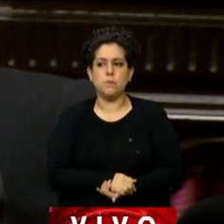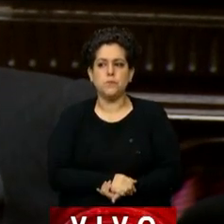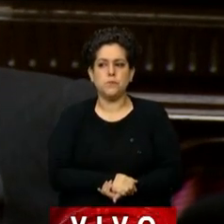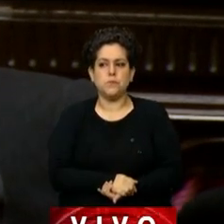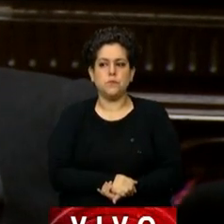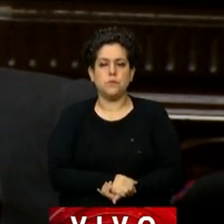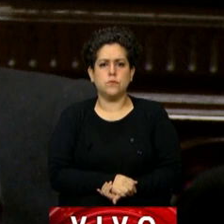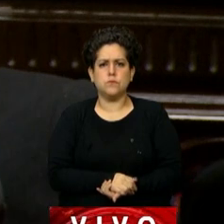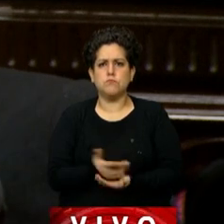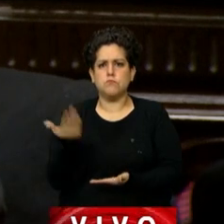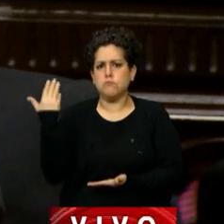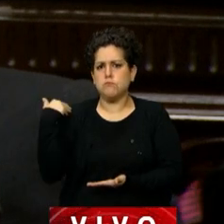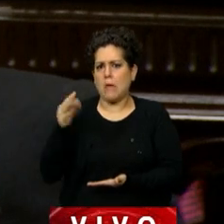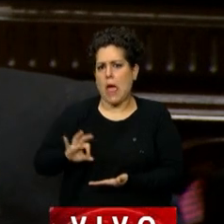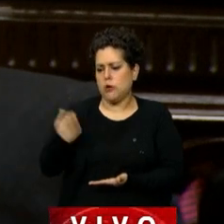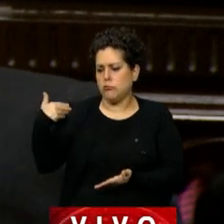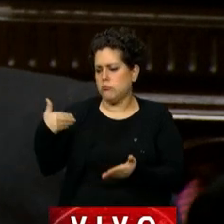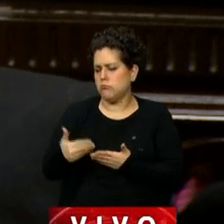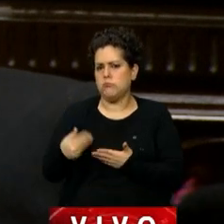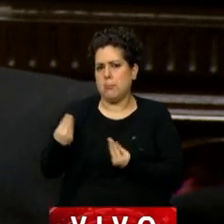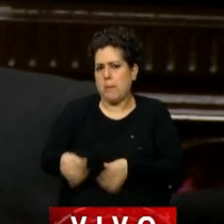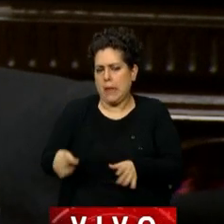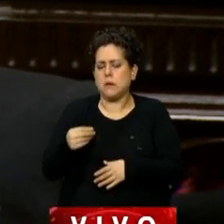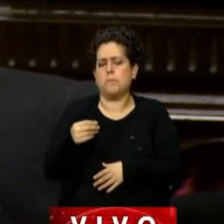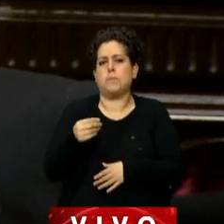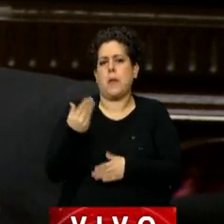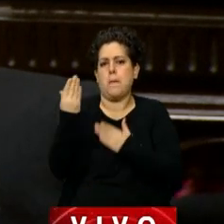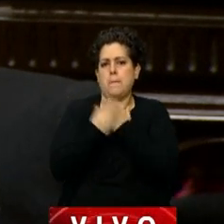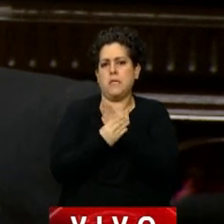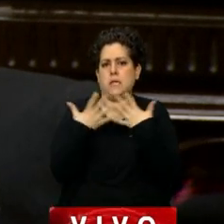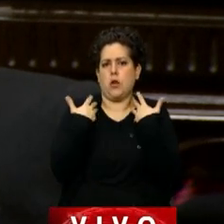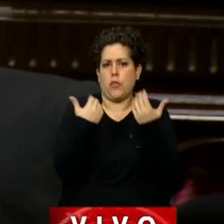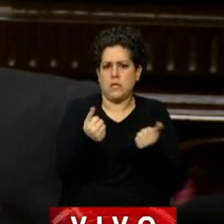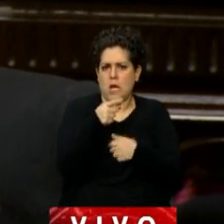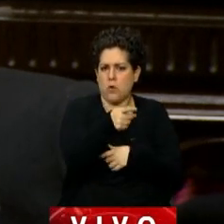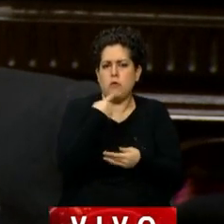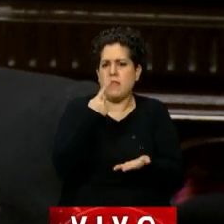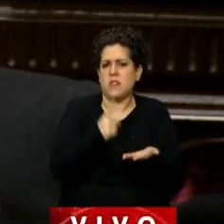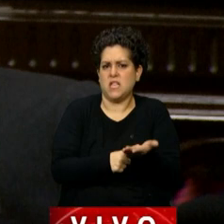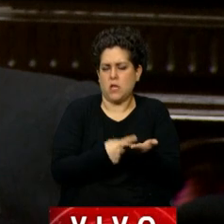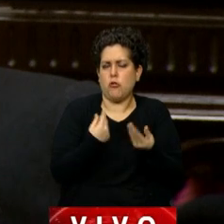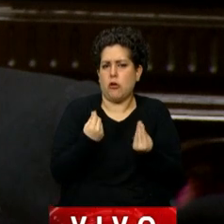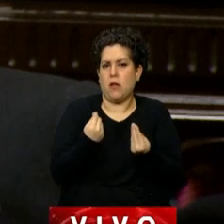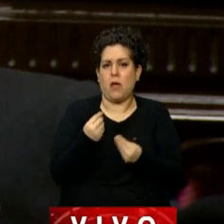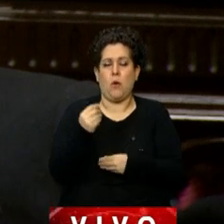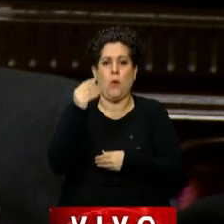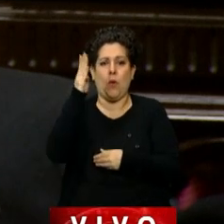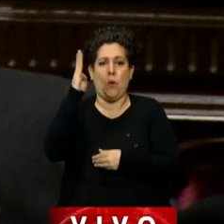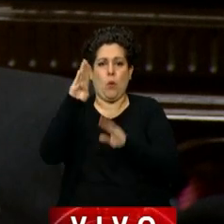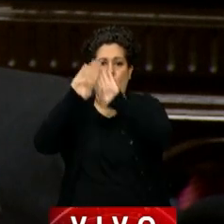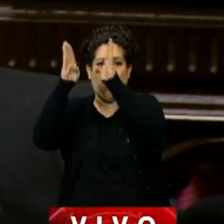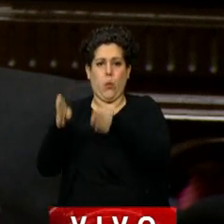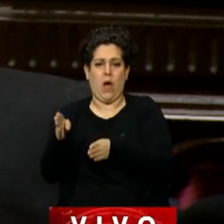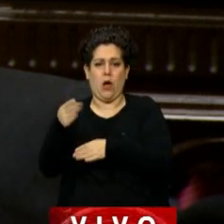a principios de este año el Ministerio de Salud decidió sacar del banco de